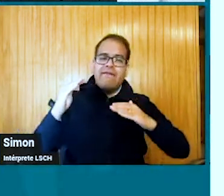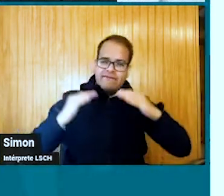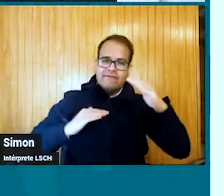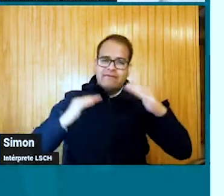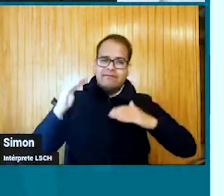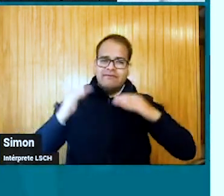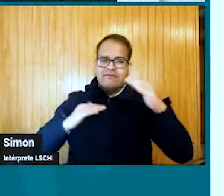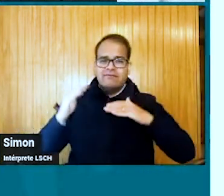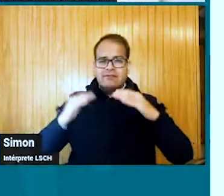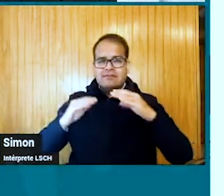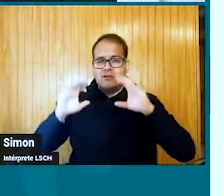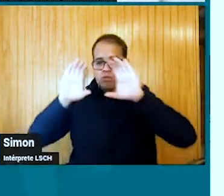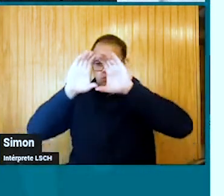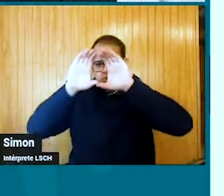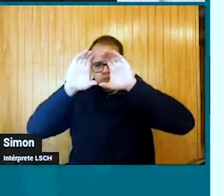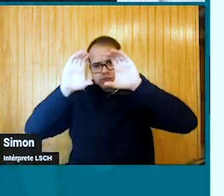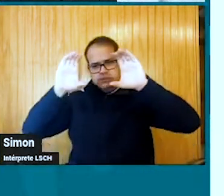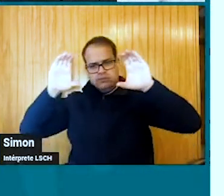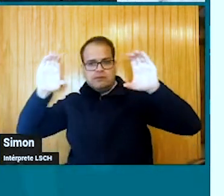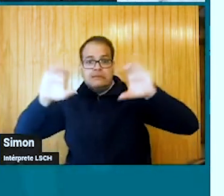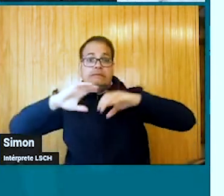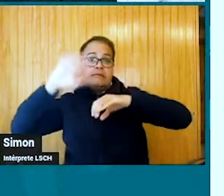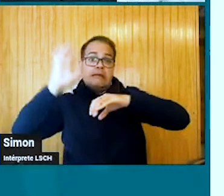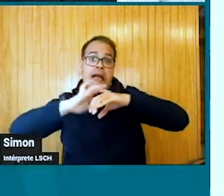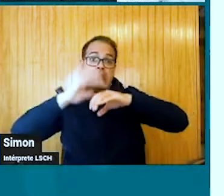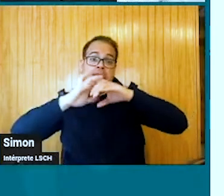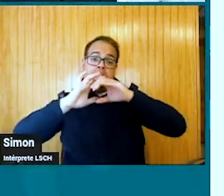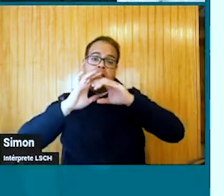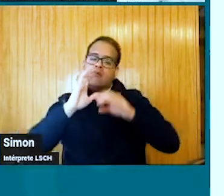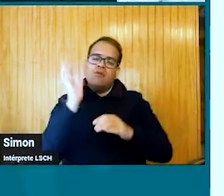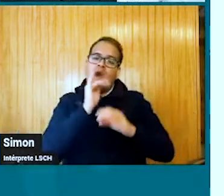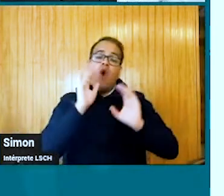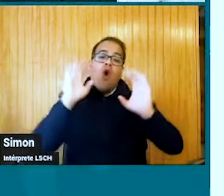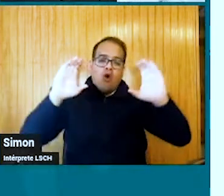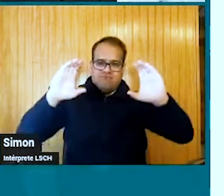esta capa de inversión térmica o se encuentra muy alta.